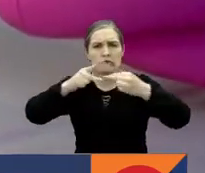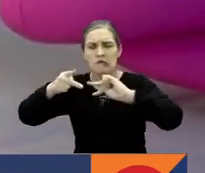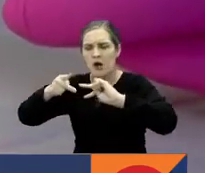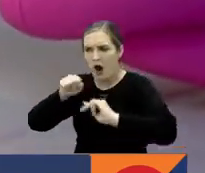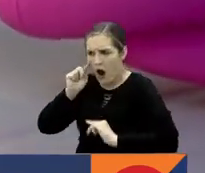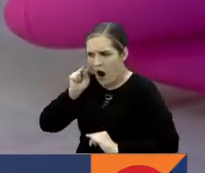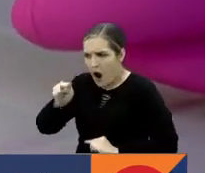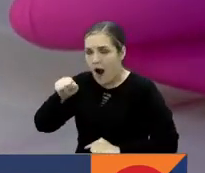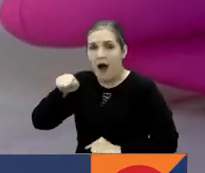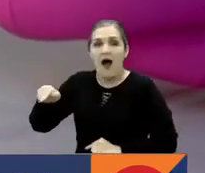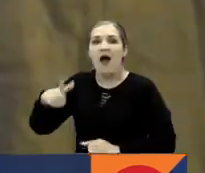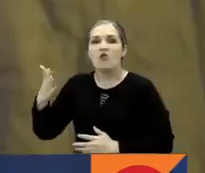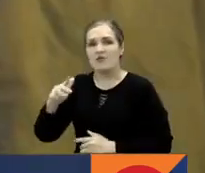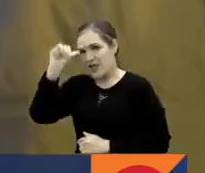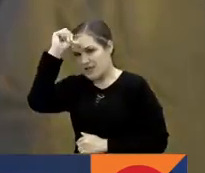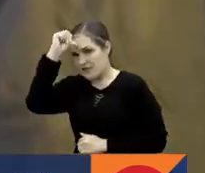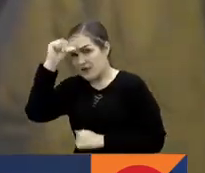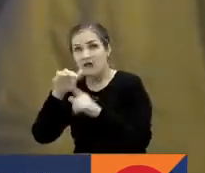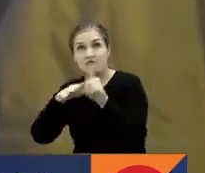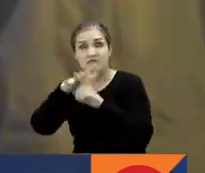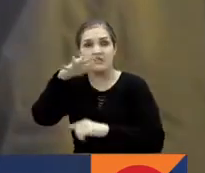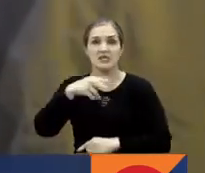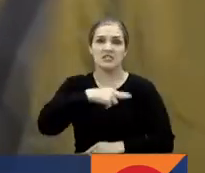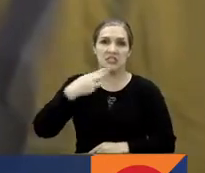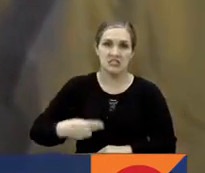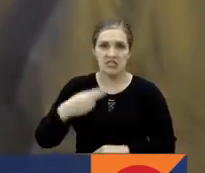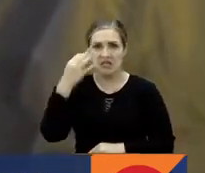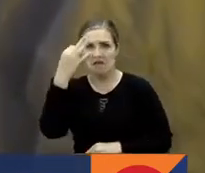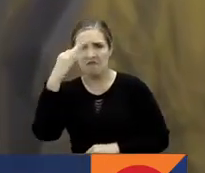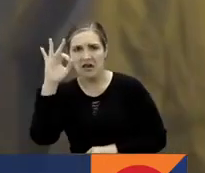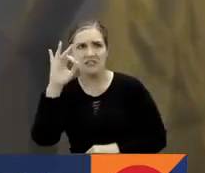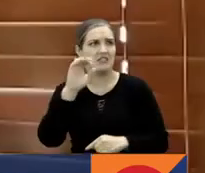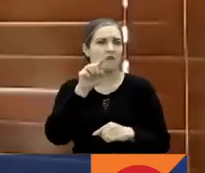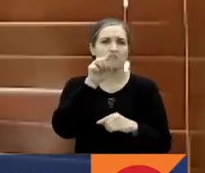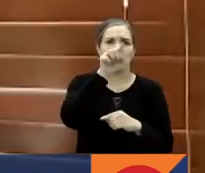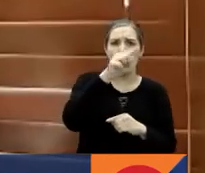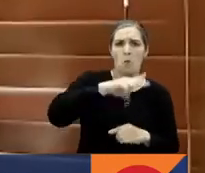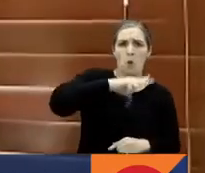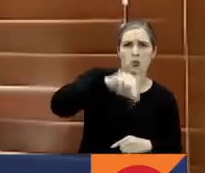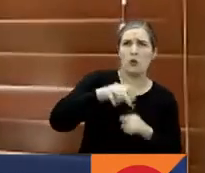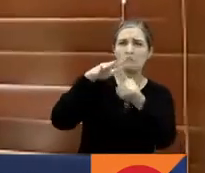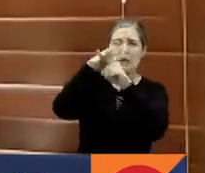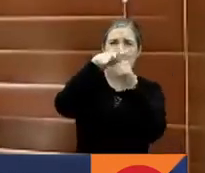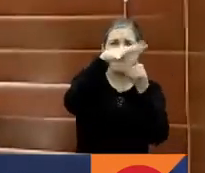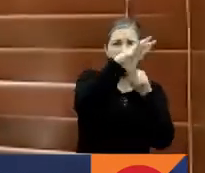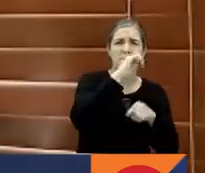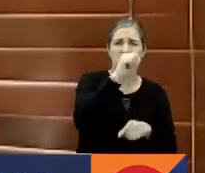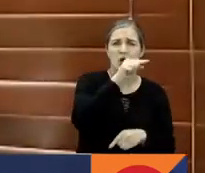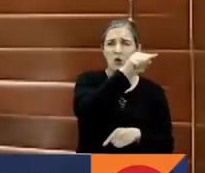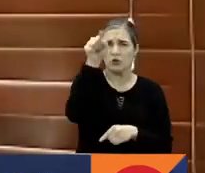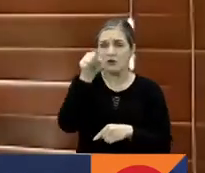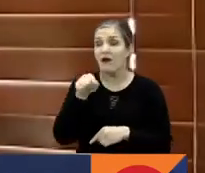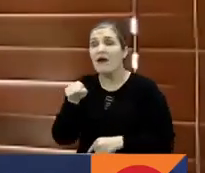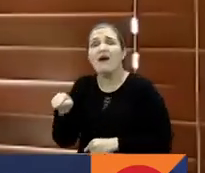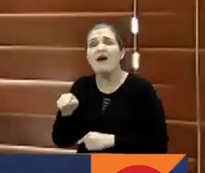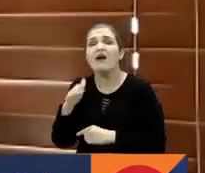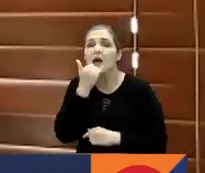como Francia, Grecia, China, España y Portugal, donde ya alcanza el 90% de los casos. Es una variante que tiene más transmisión, es